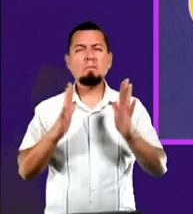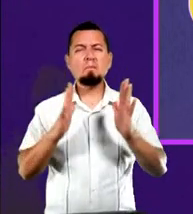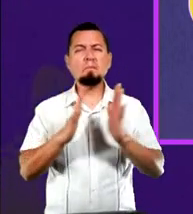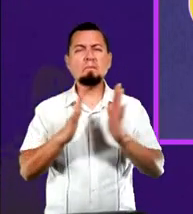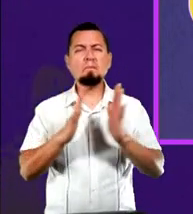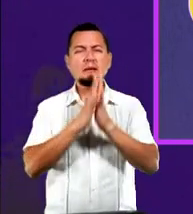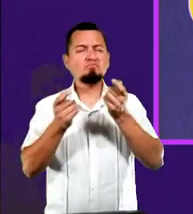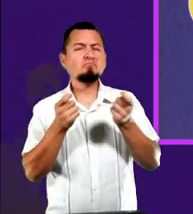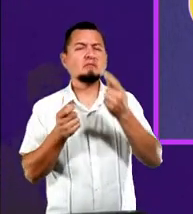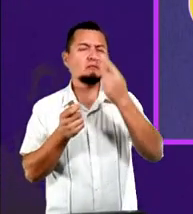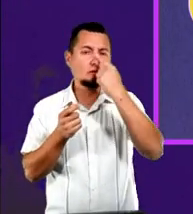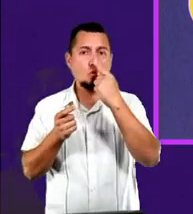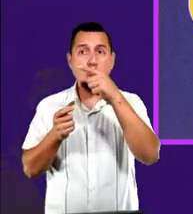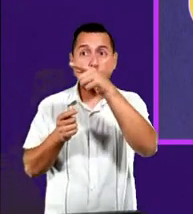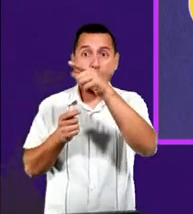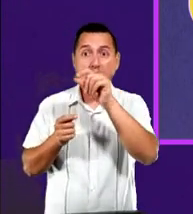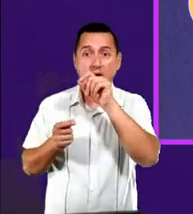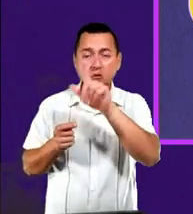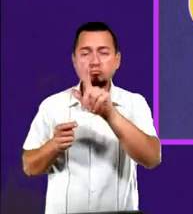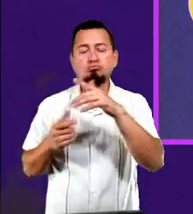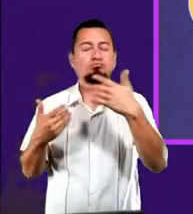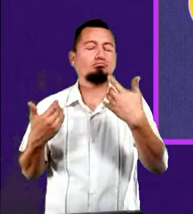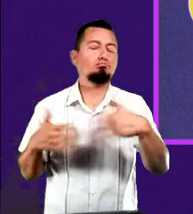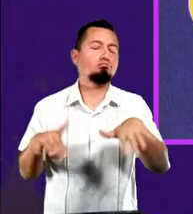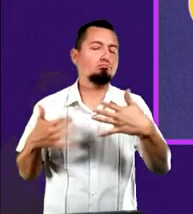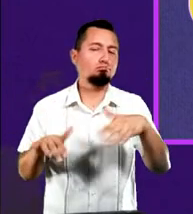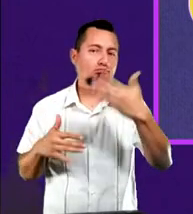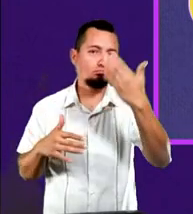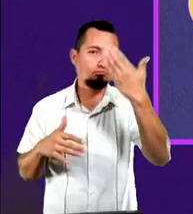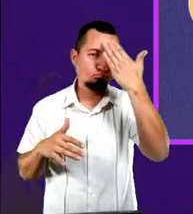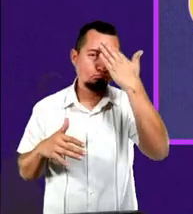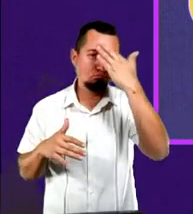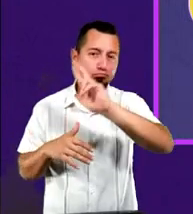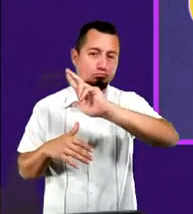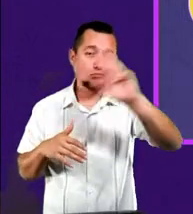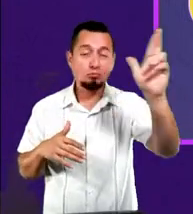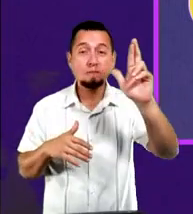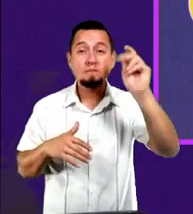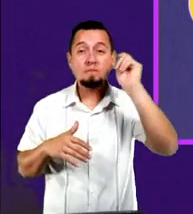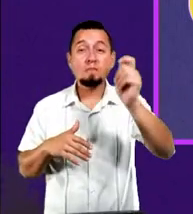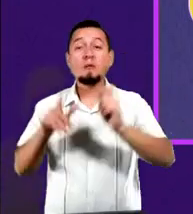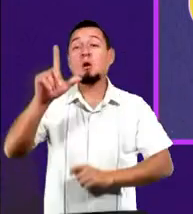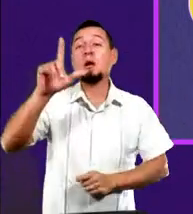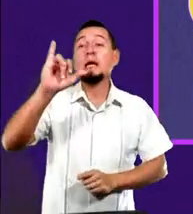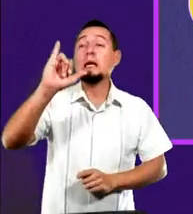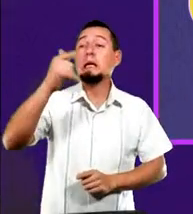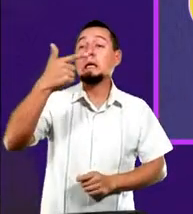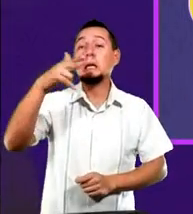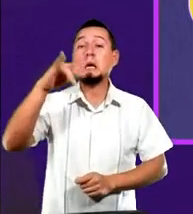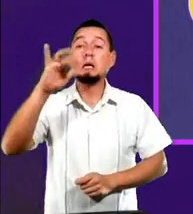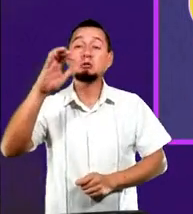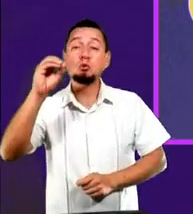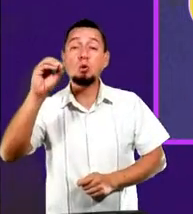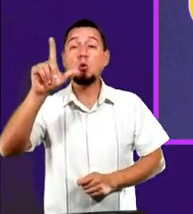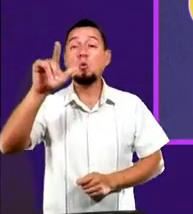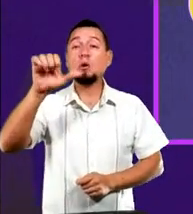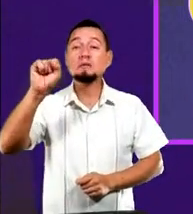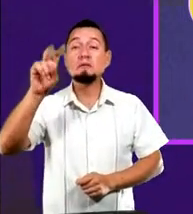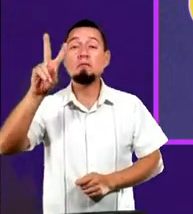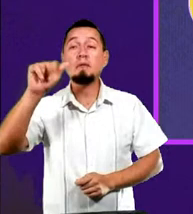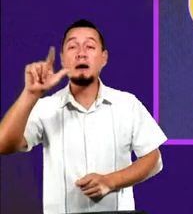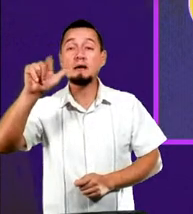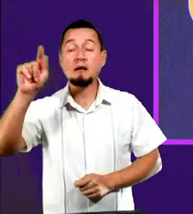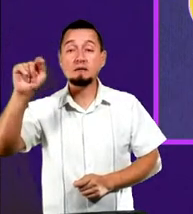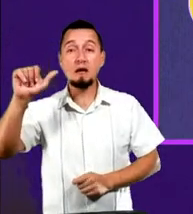excepcional, Ignacio Luis Vallarta. ¿De qué edad llegó? De 24 años. Participó ya en ese